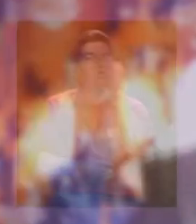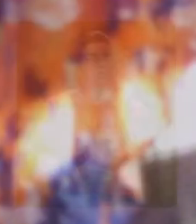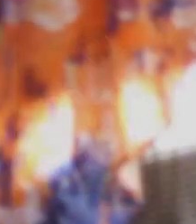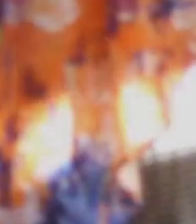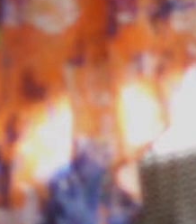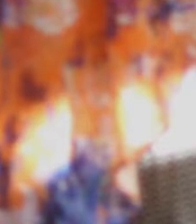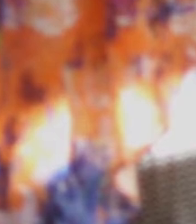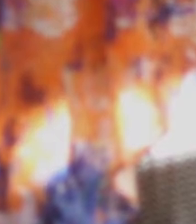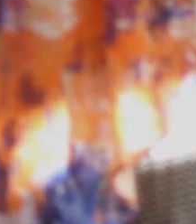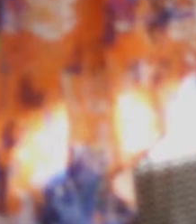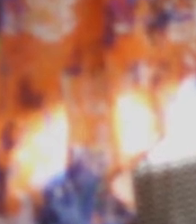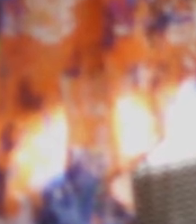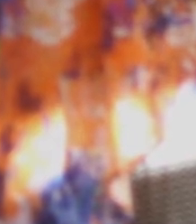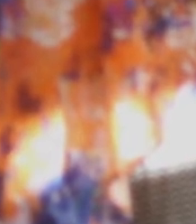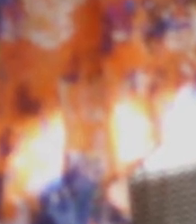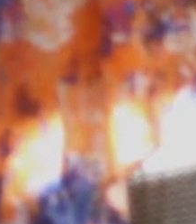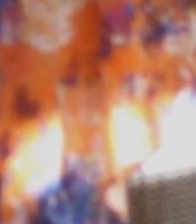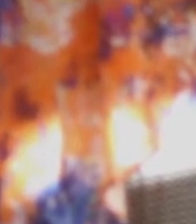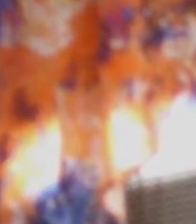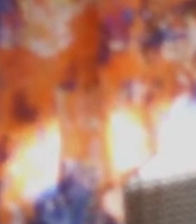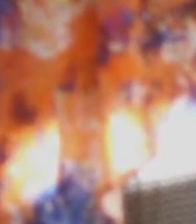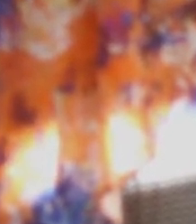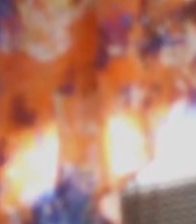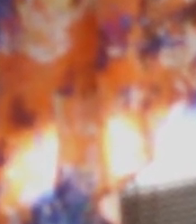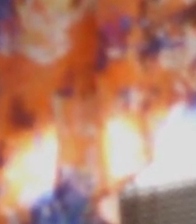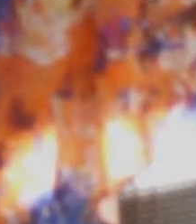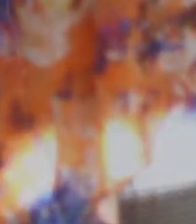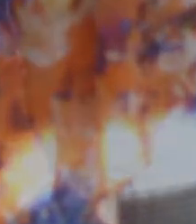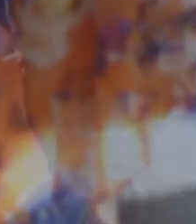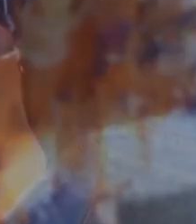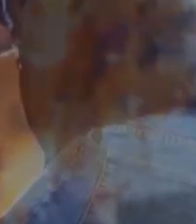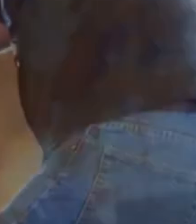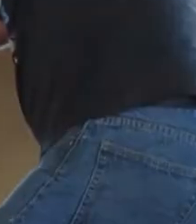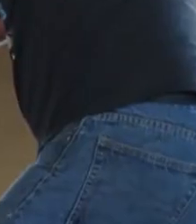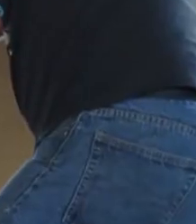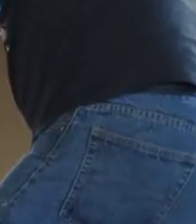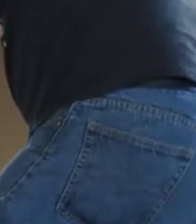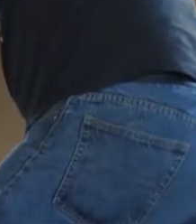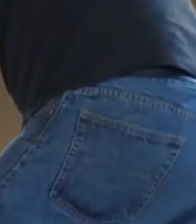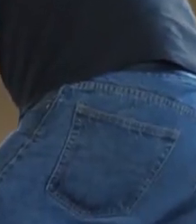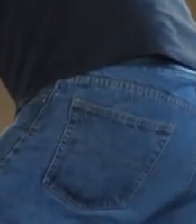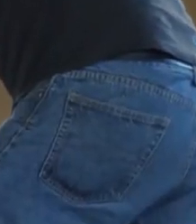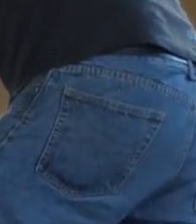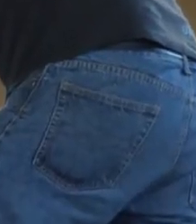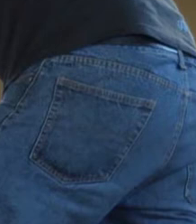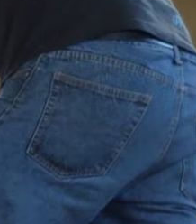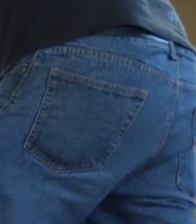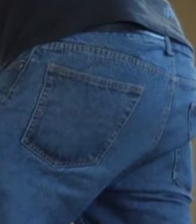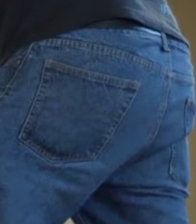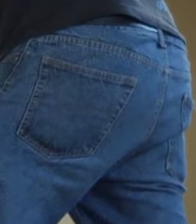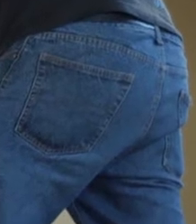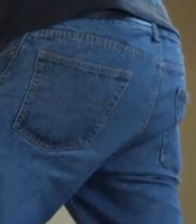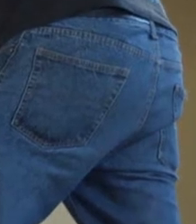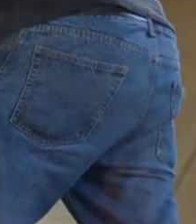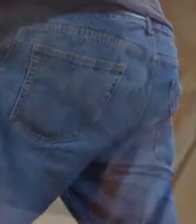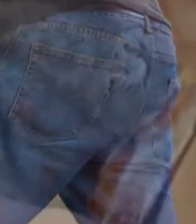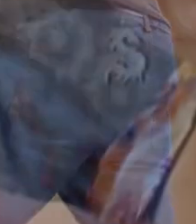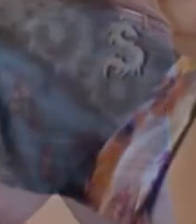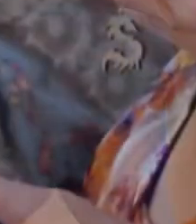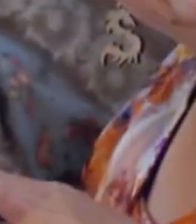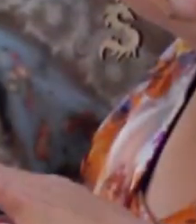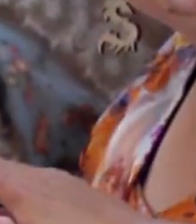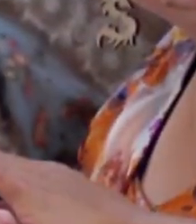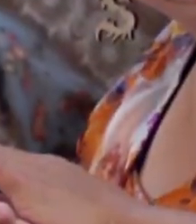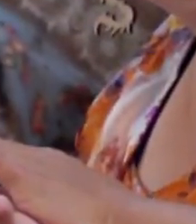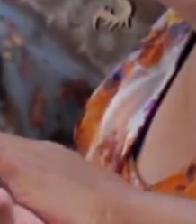comprensión del universo y de tu sentido entonces creo que si podemos empezar a entender eso hasta los más